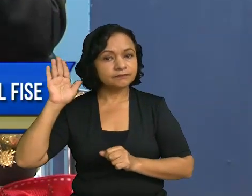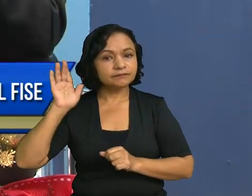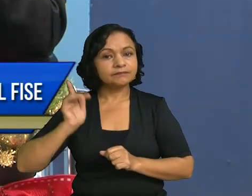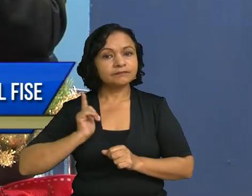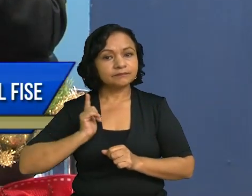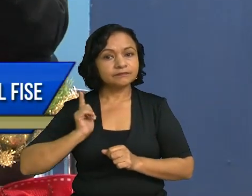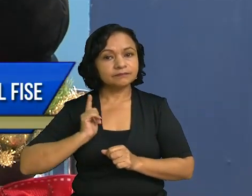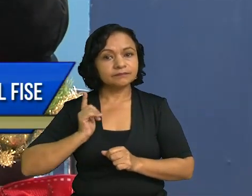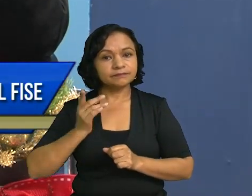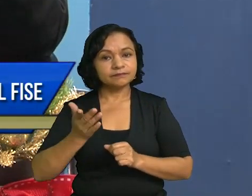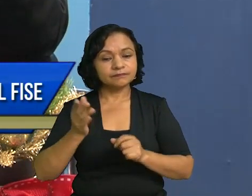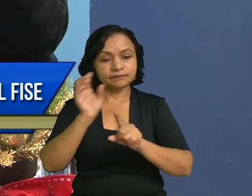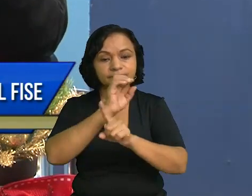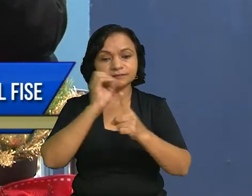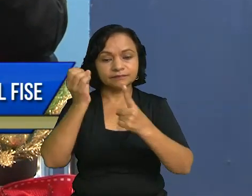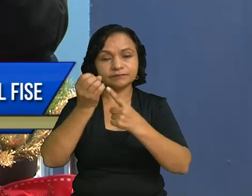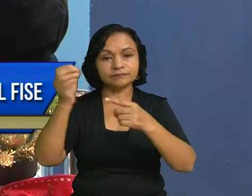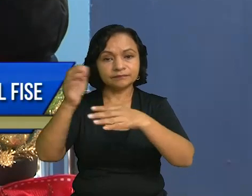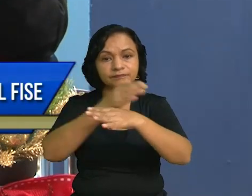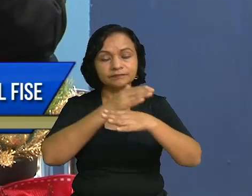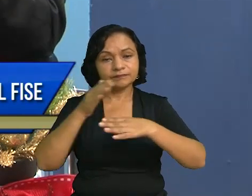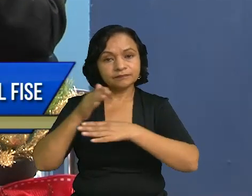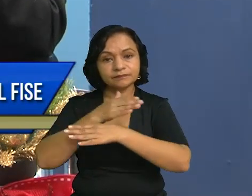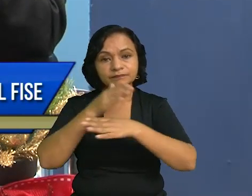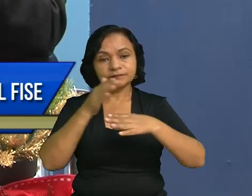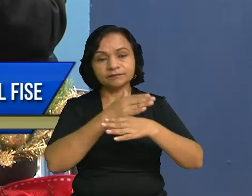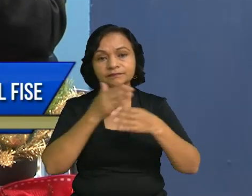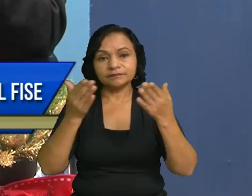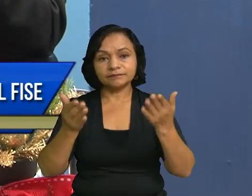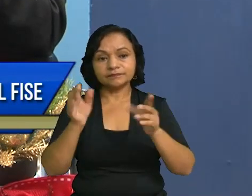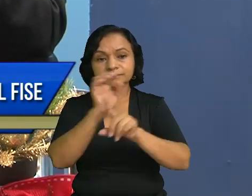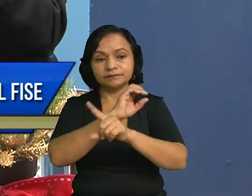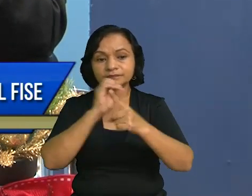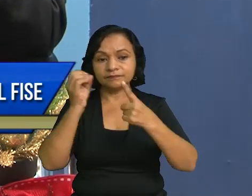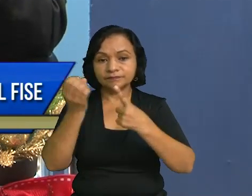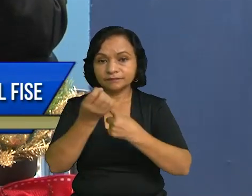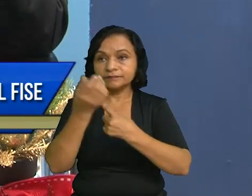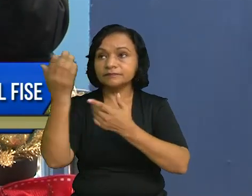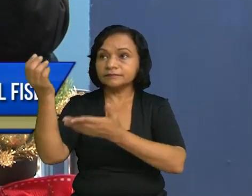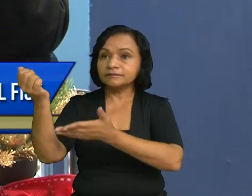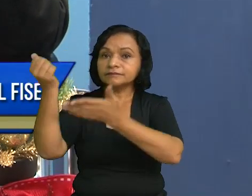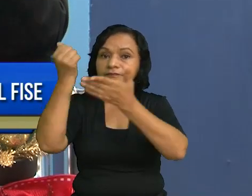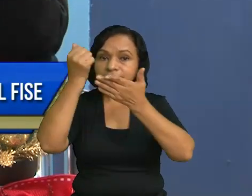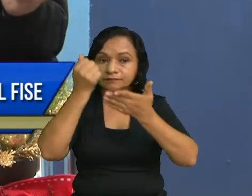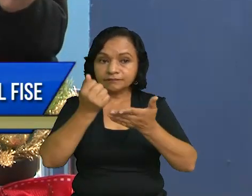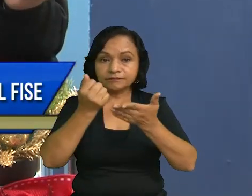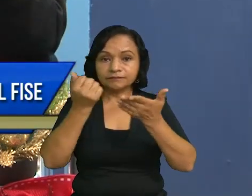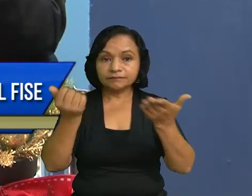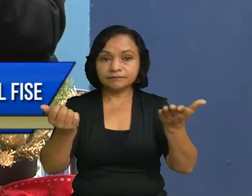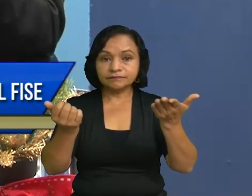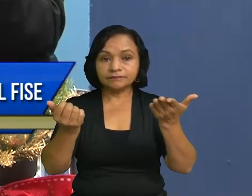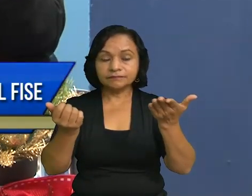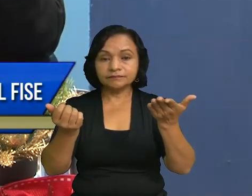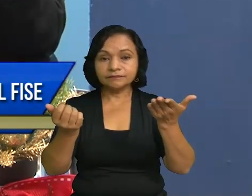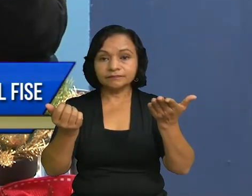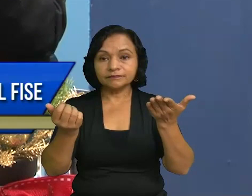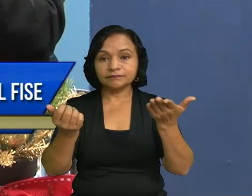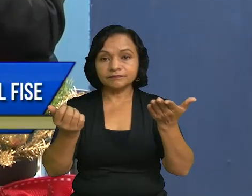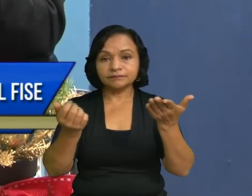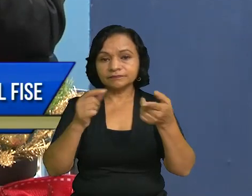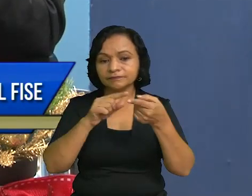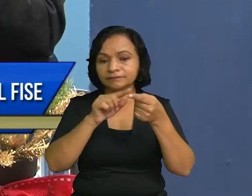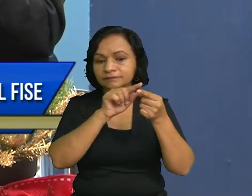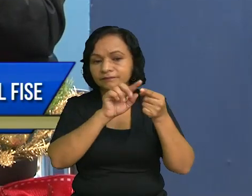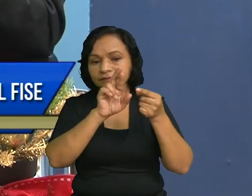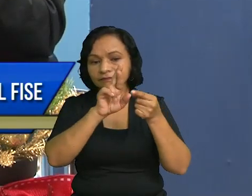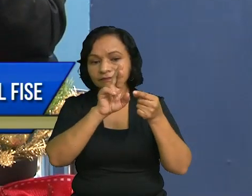los organismos multilaterales y incluso organismos bilaterales pero también las instancias como las razones que es